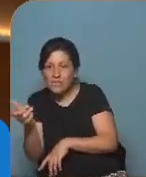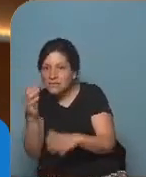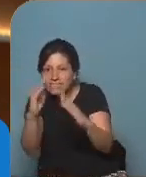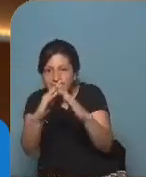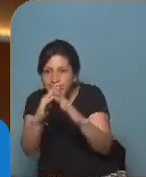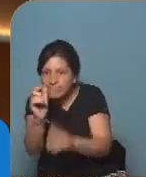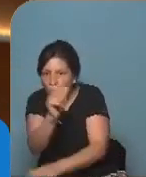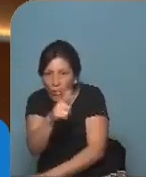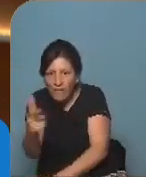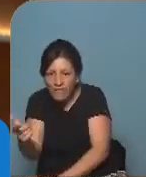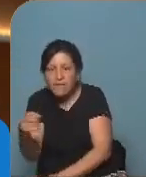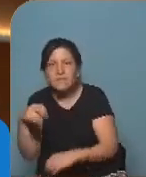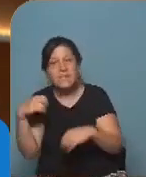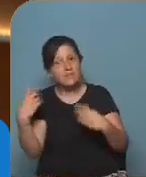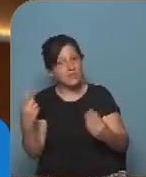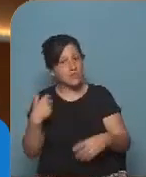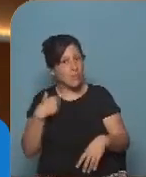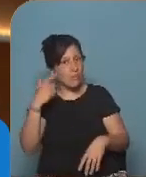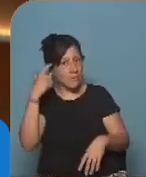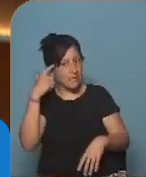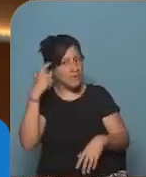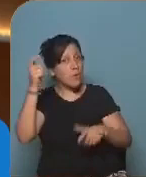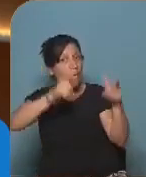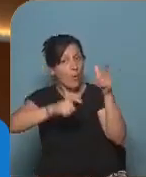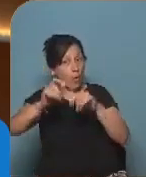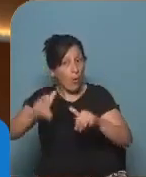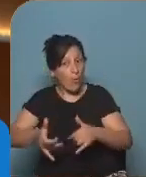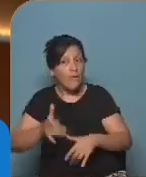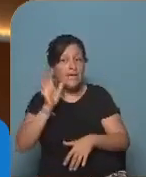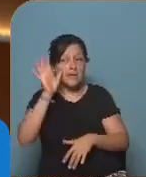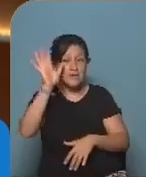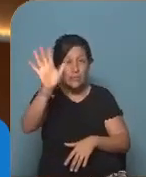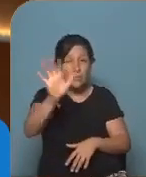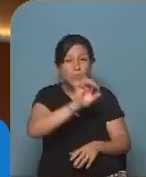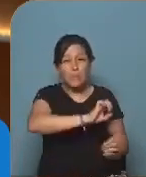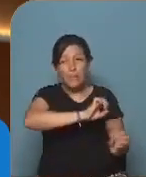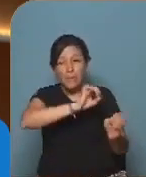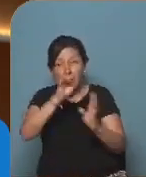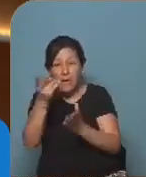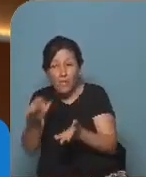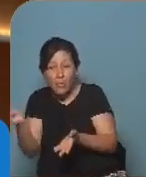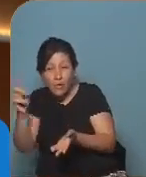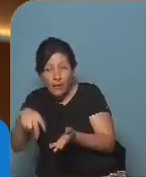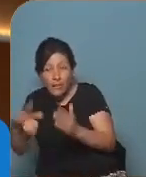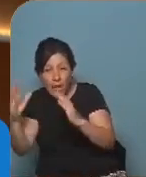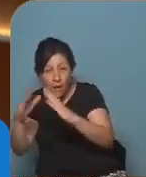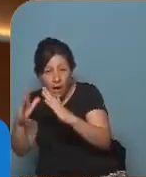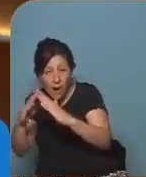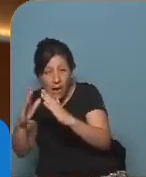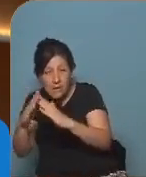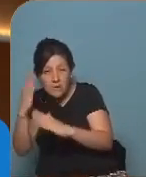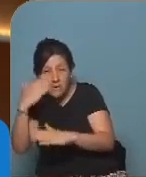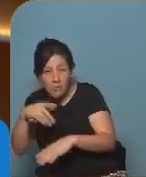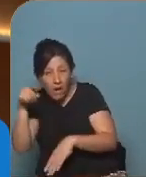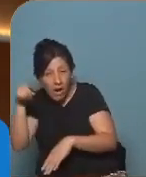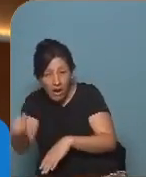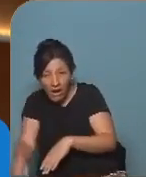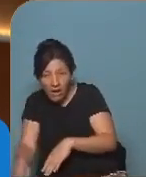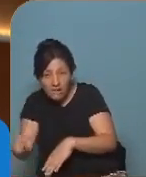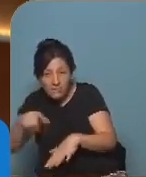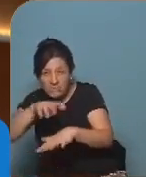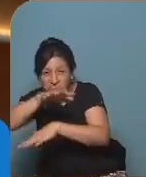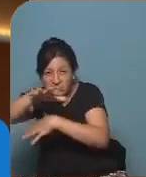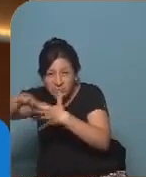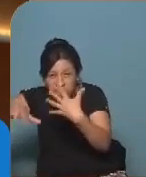alguno. Entonces, ¿qué va a pasar con estos chicos? Estos chicos van a ser devueltos a sus casas, y en las casas siguen en ambiente precisamente